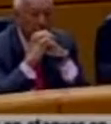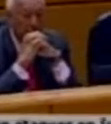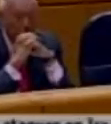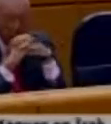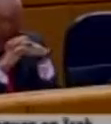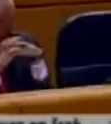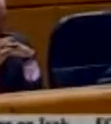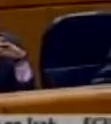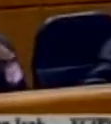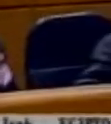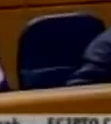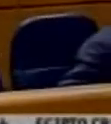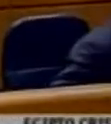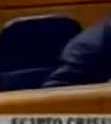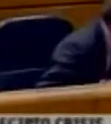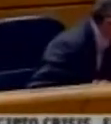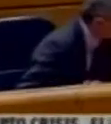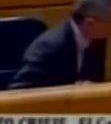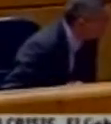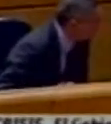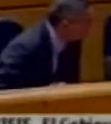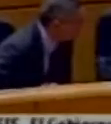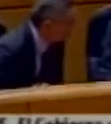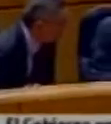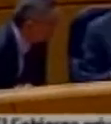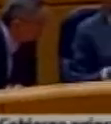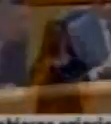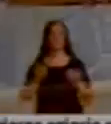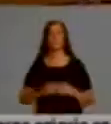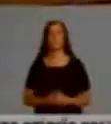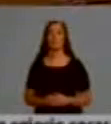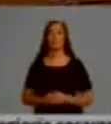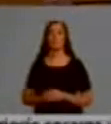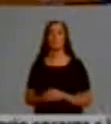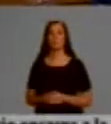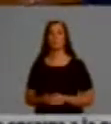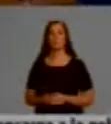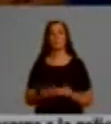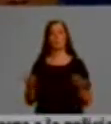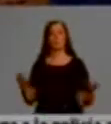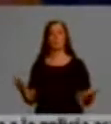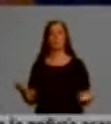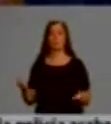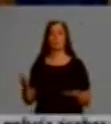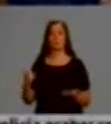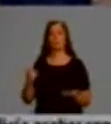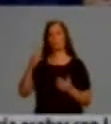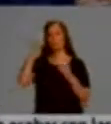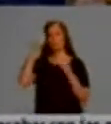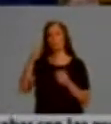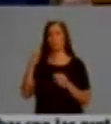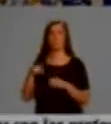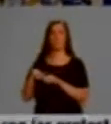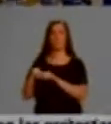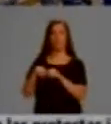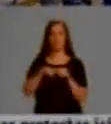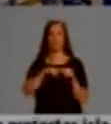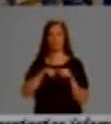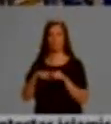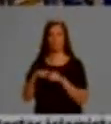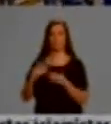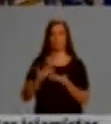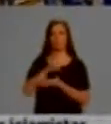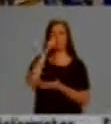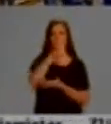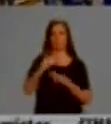Se abre la sesión. Señorías, en señal de condolencia y solidaridad con